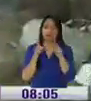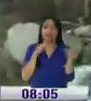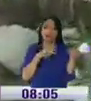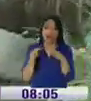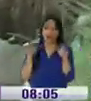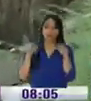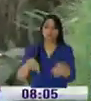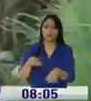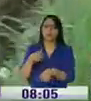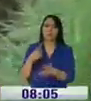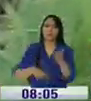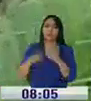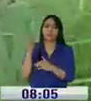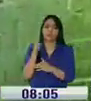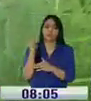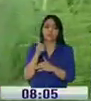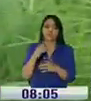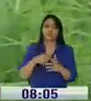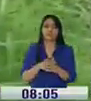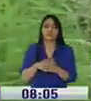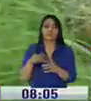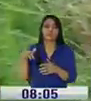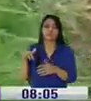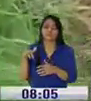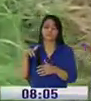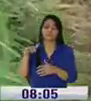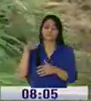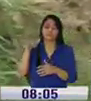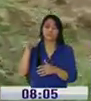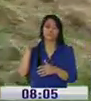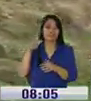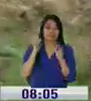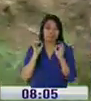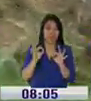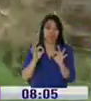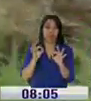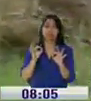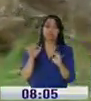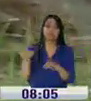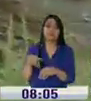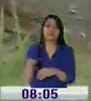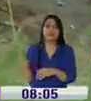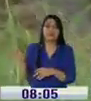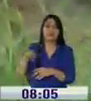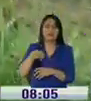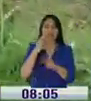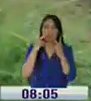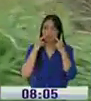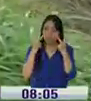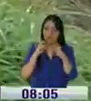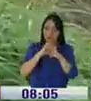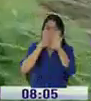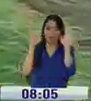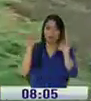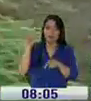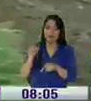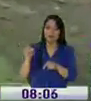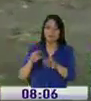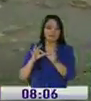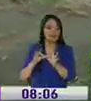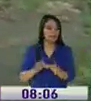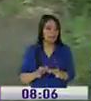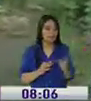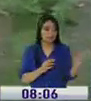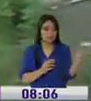es la necesidad. Aquí unas escalinatas realmente, pues, es evidente lo necesario que son, ¿no? Buenos días, vecina, yo me encuentro aquí